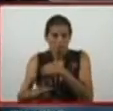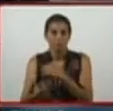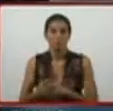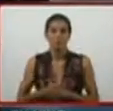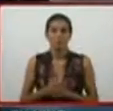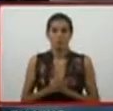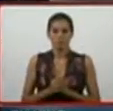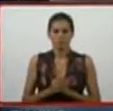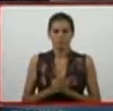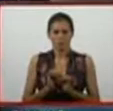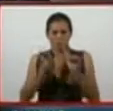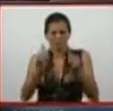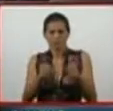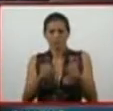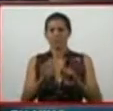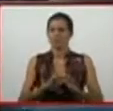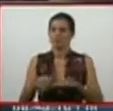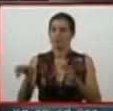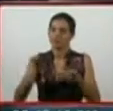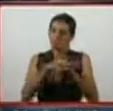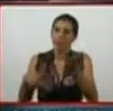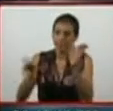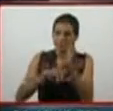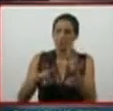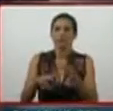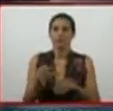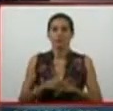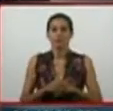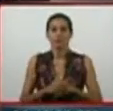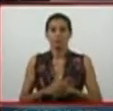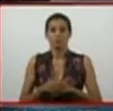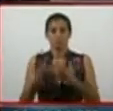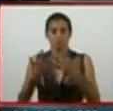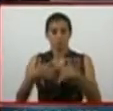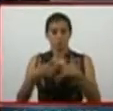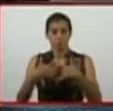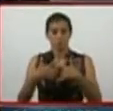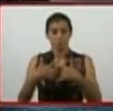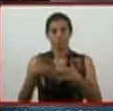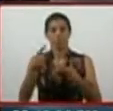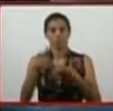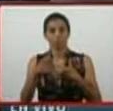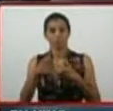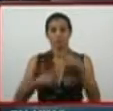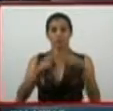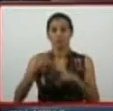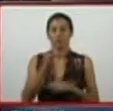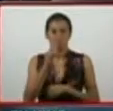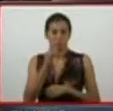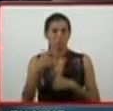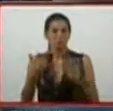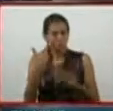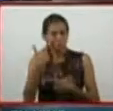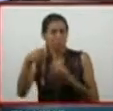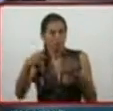la generación, perdonen la redundancia, de contenidos, bueno, allí se podrán firmar los acuerdos, eso lo estudiaremos. Muchas gracias, buenas